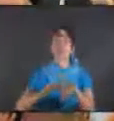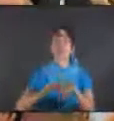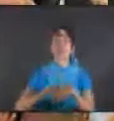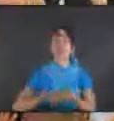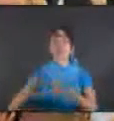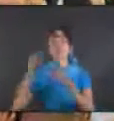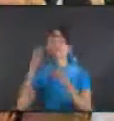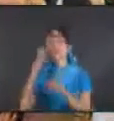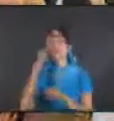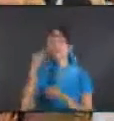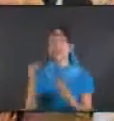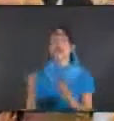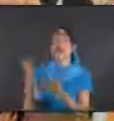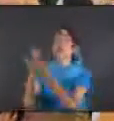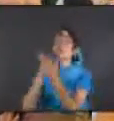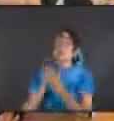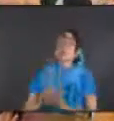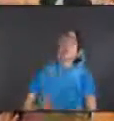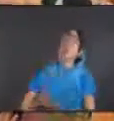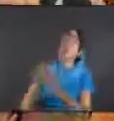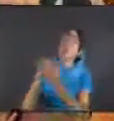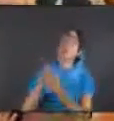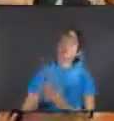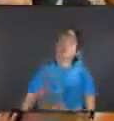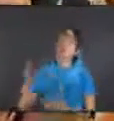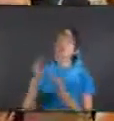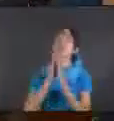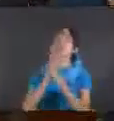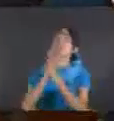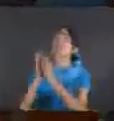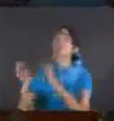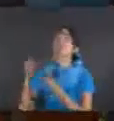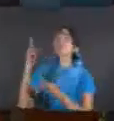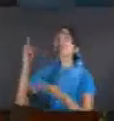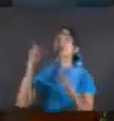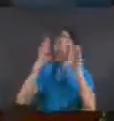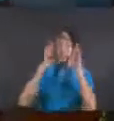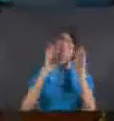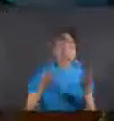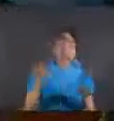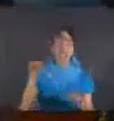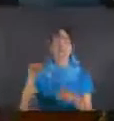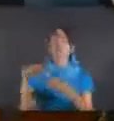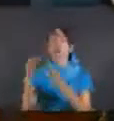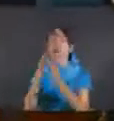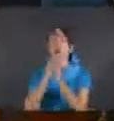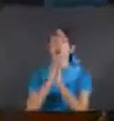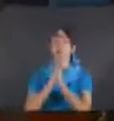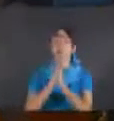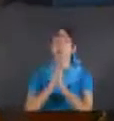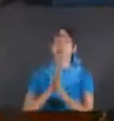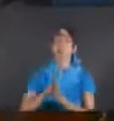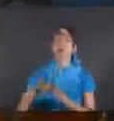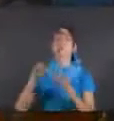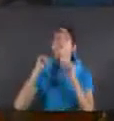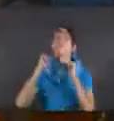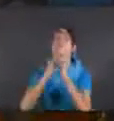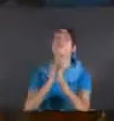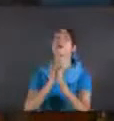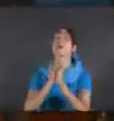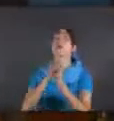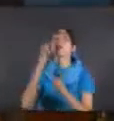siempre lo has sostenido, siempre le has guardado, Señor. Y ahora, convenidos juntamente con nuestros hermanos,